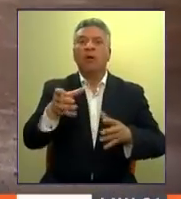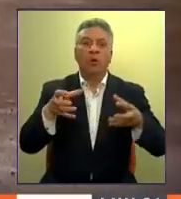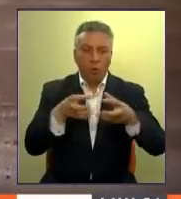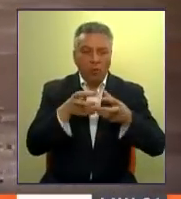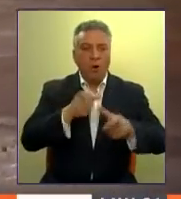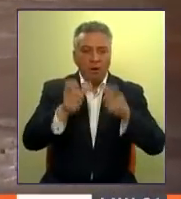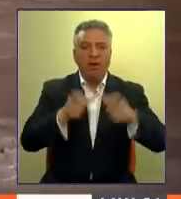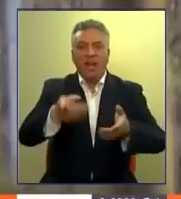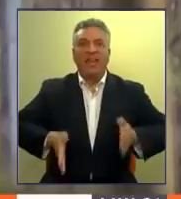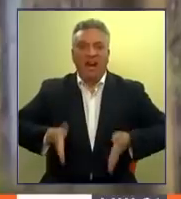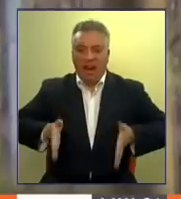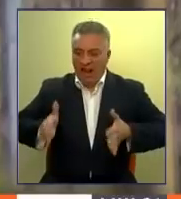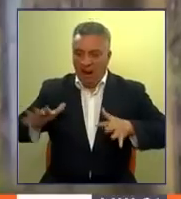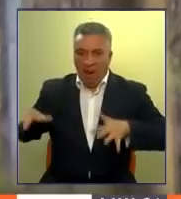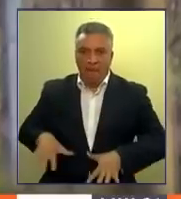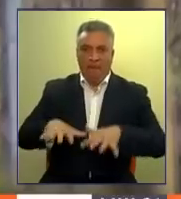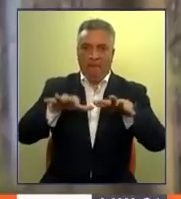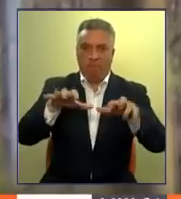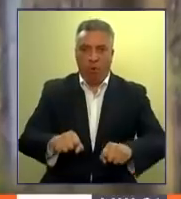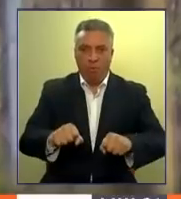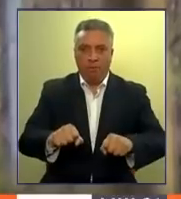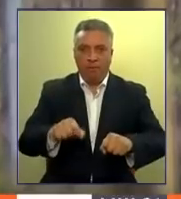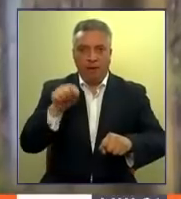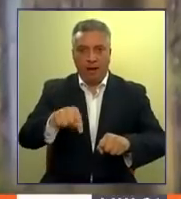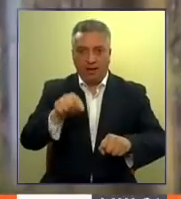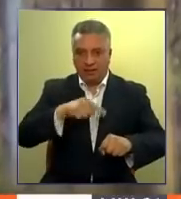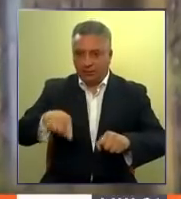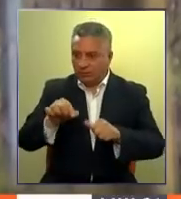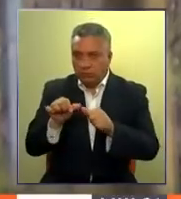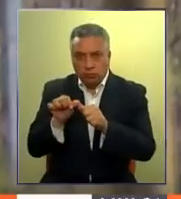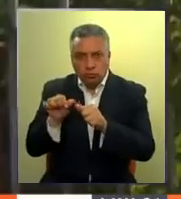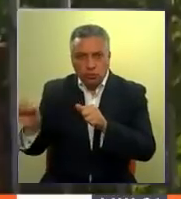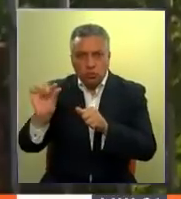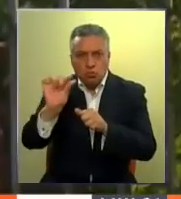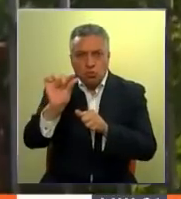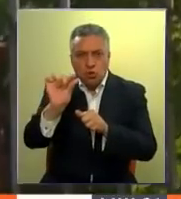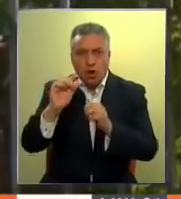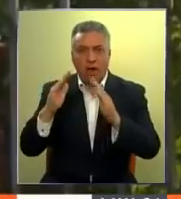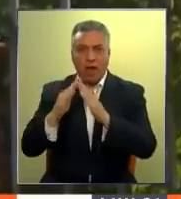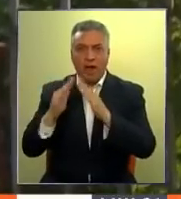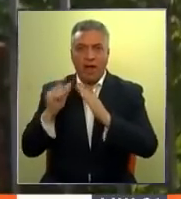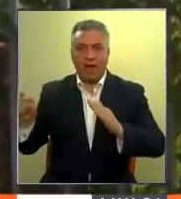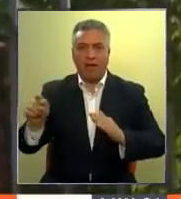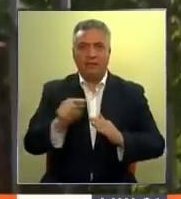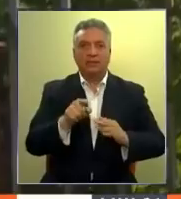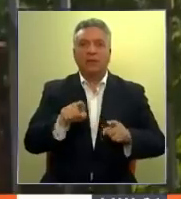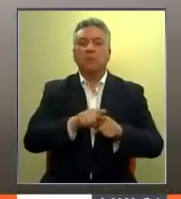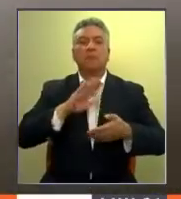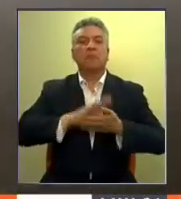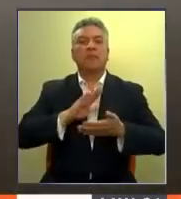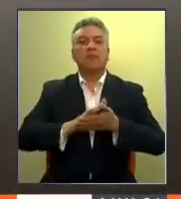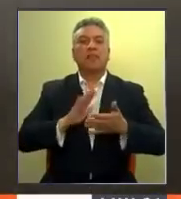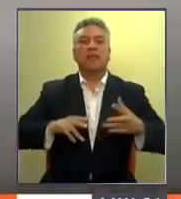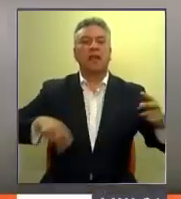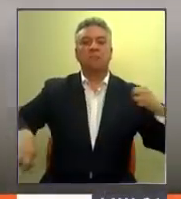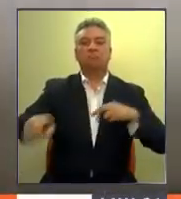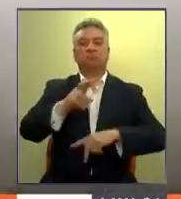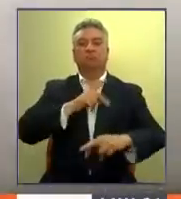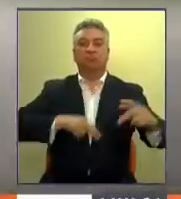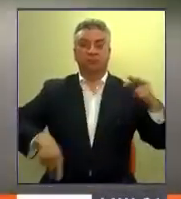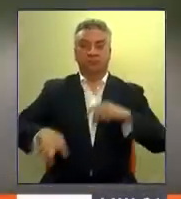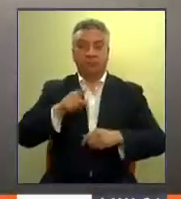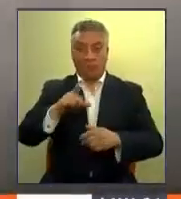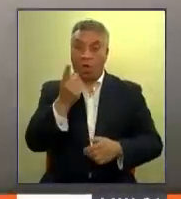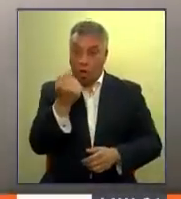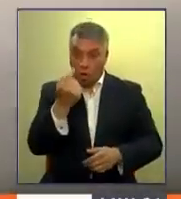toma una calle ubicada sólo metros del sector residencial para realizar fiestas al aire libre 11 30 de la noche comienza la